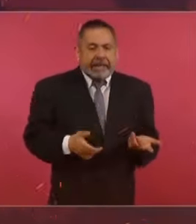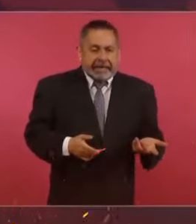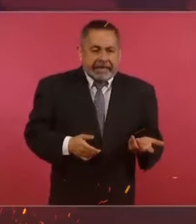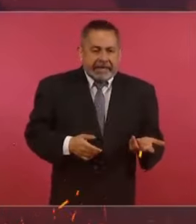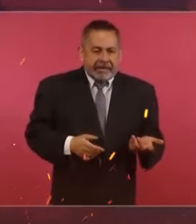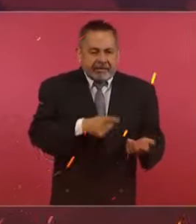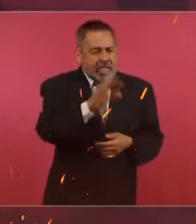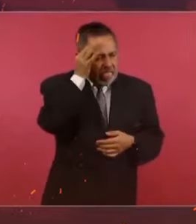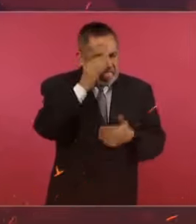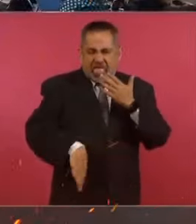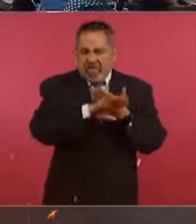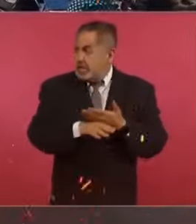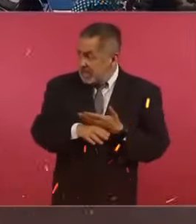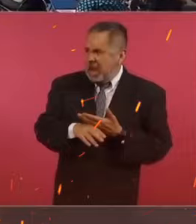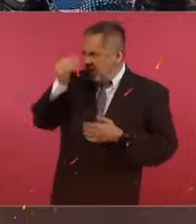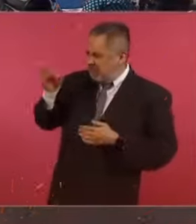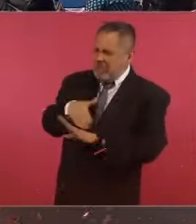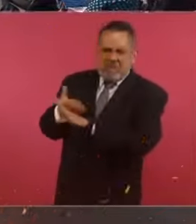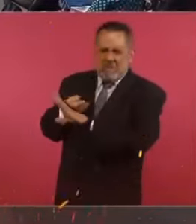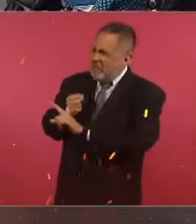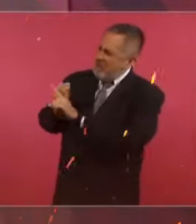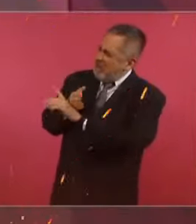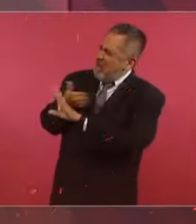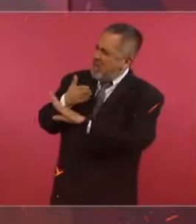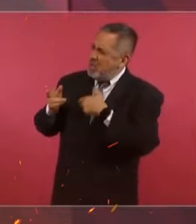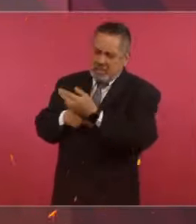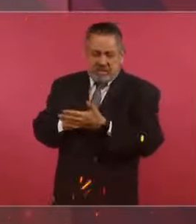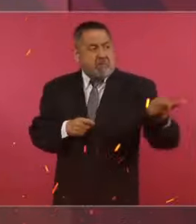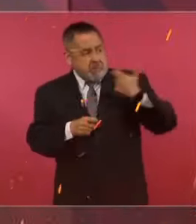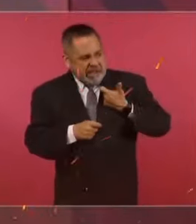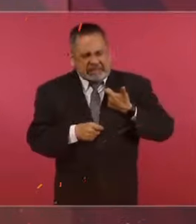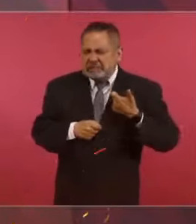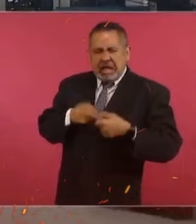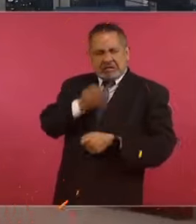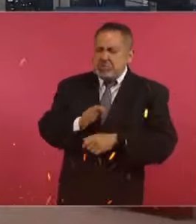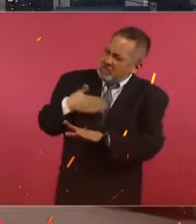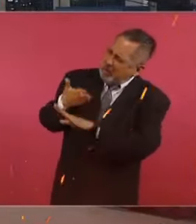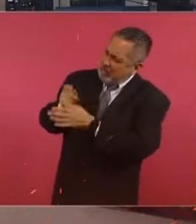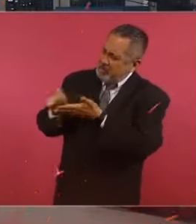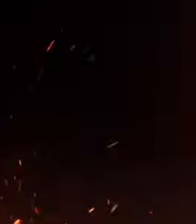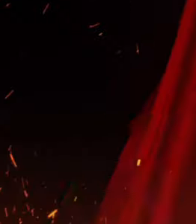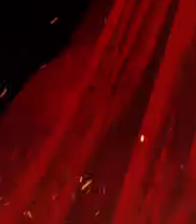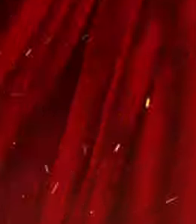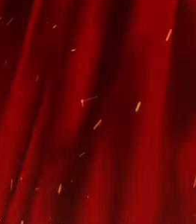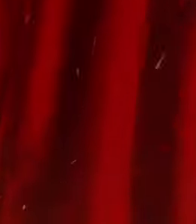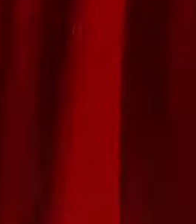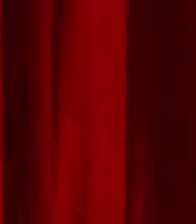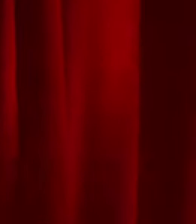Mercenarios, golpeadores, para eso les pagan. Porque todos, ¿eh?